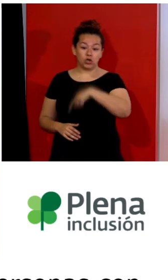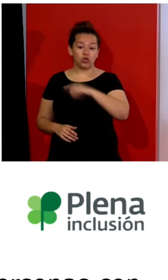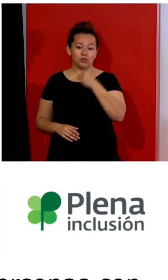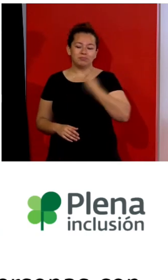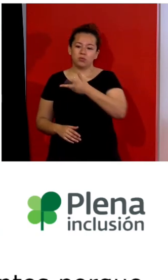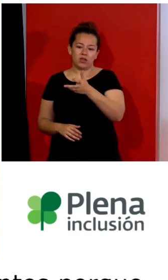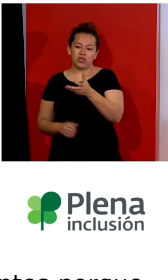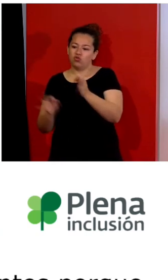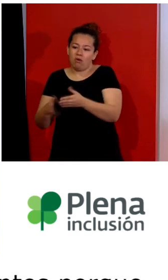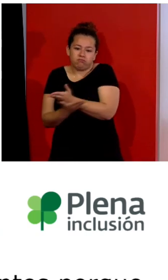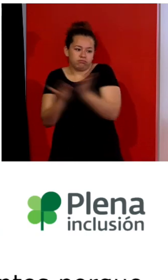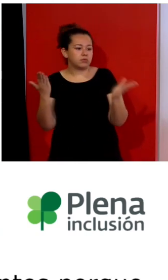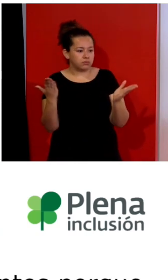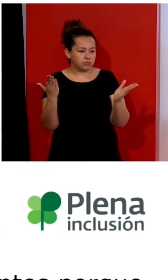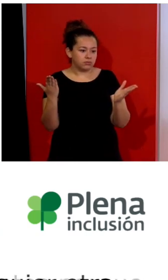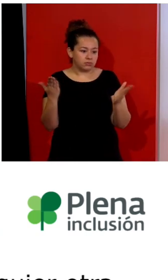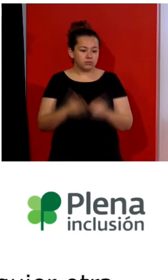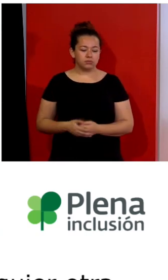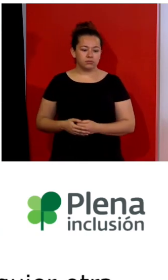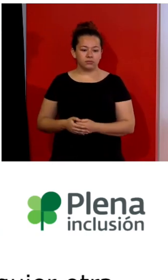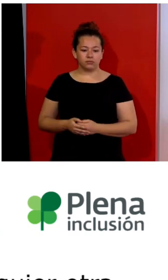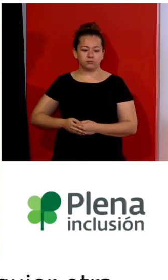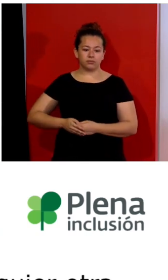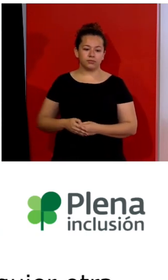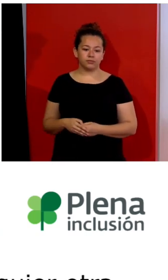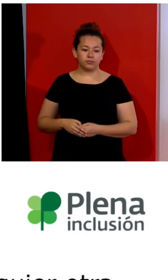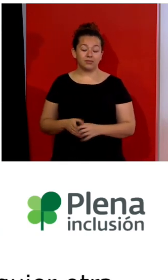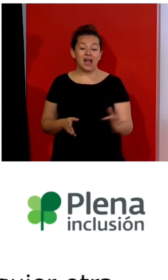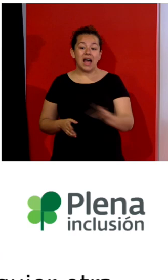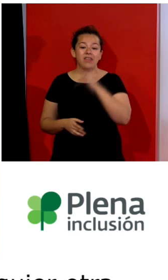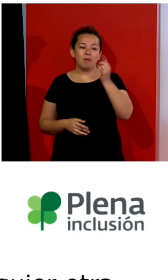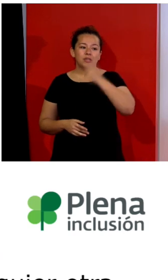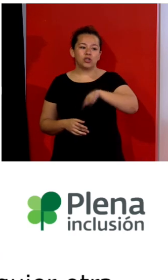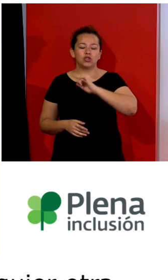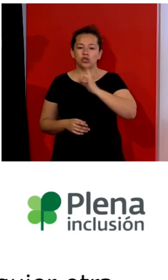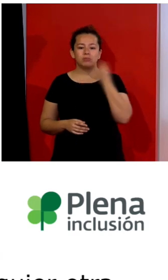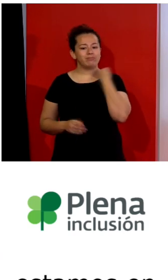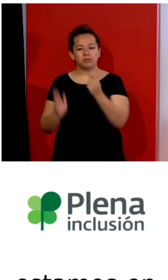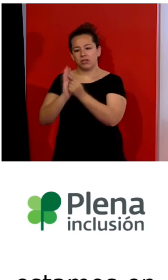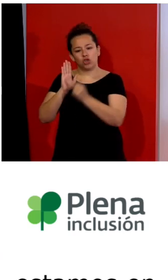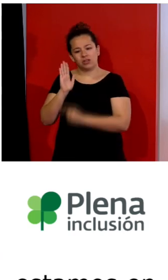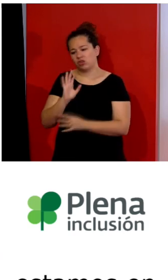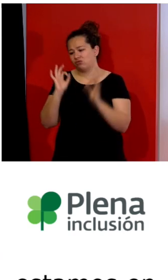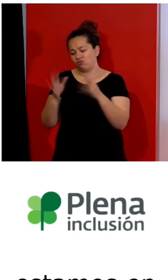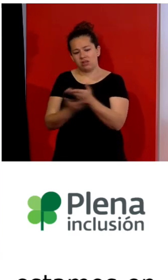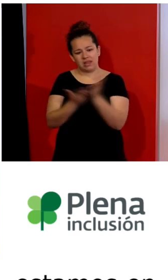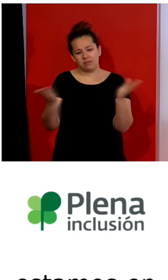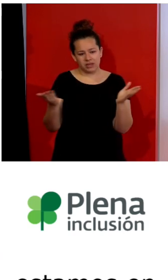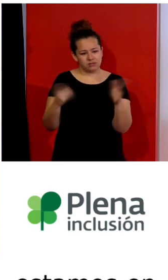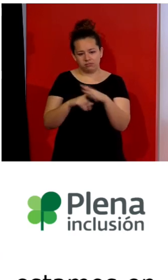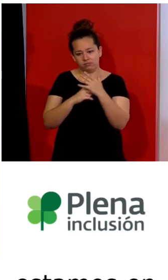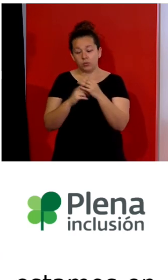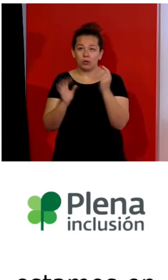cualquier otra persona a un trabajo digno. Además, estamos en las mismas condiciones que los demás, bueno, las mismas entre